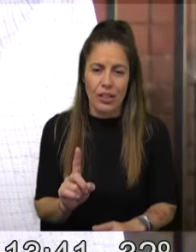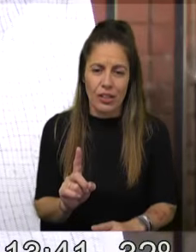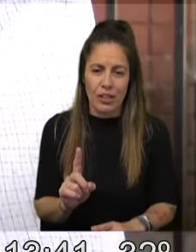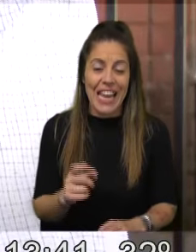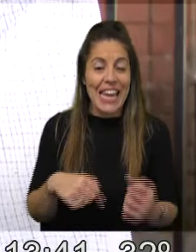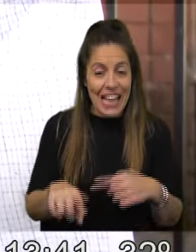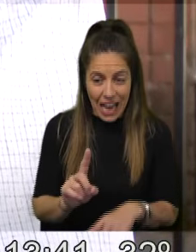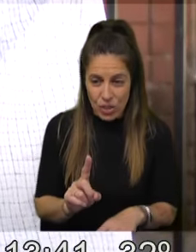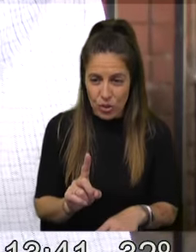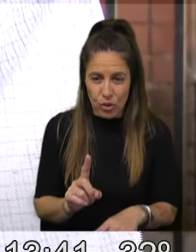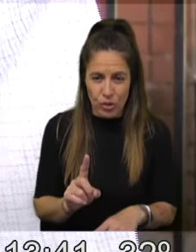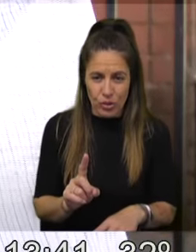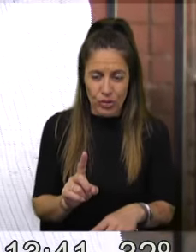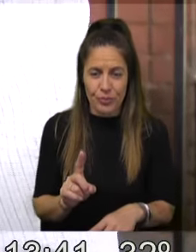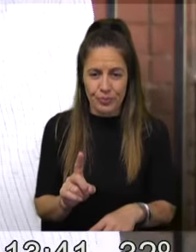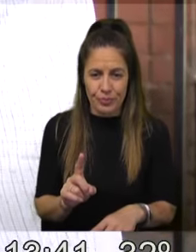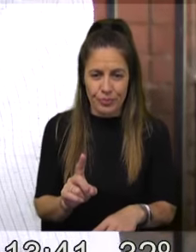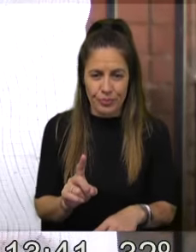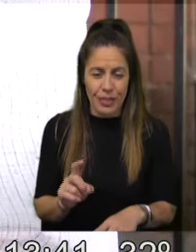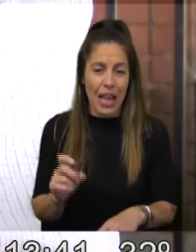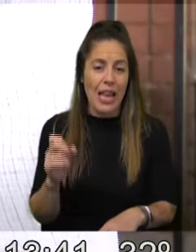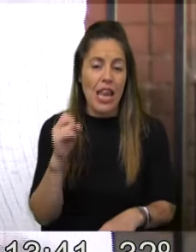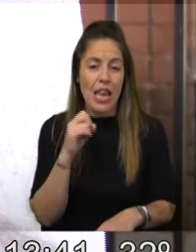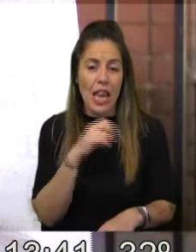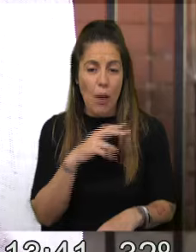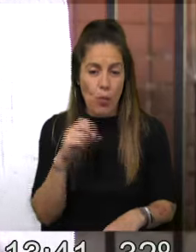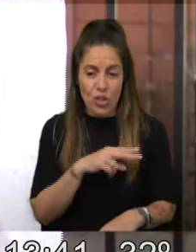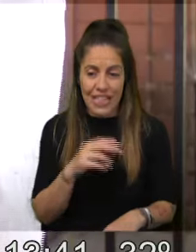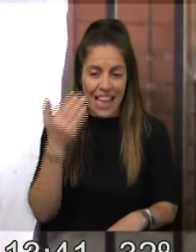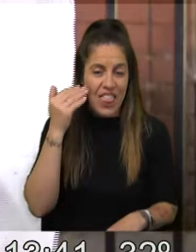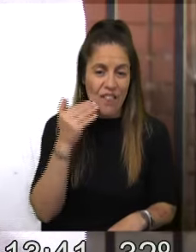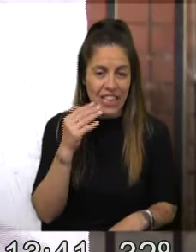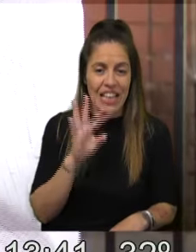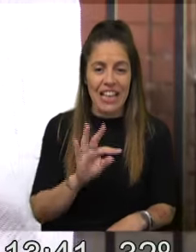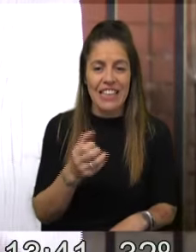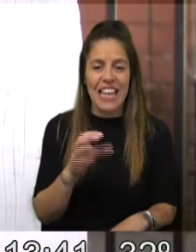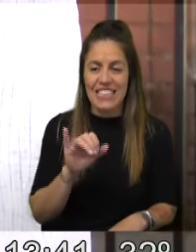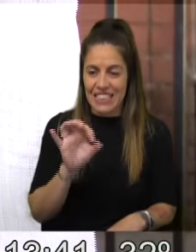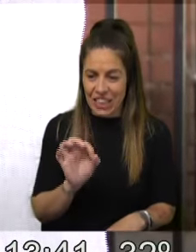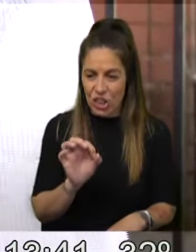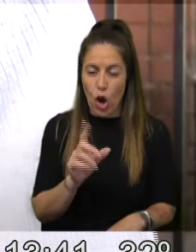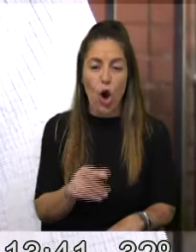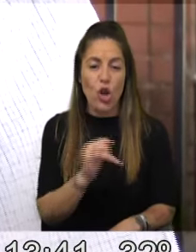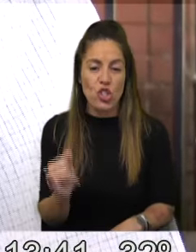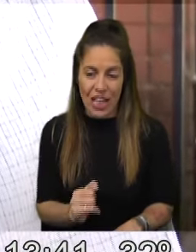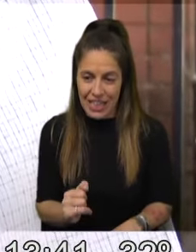En el caso del caso las muchachas Abril, Oscar Tassino, González y Oscar